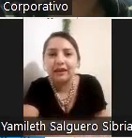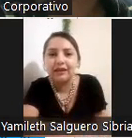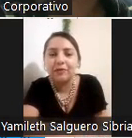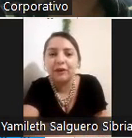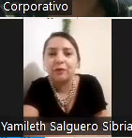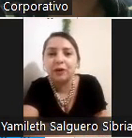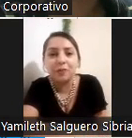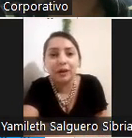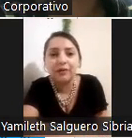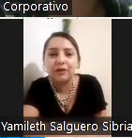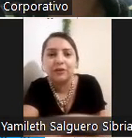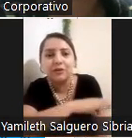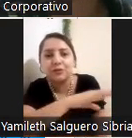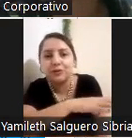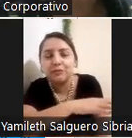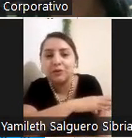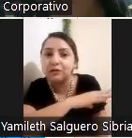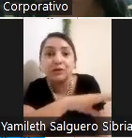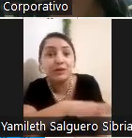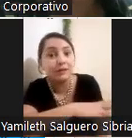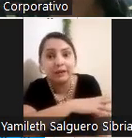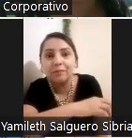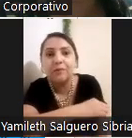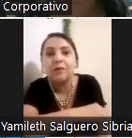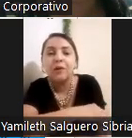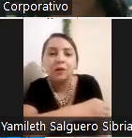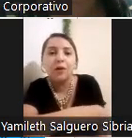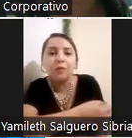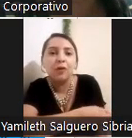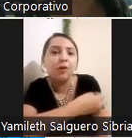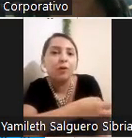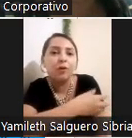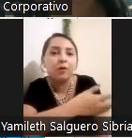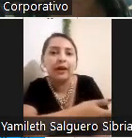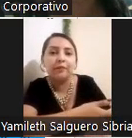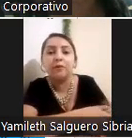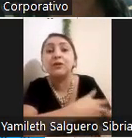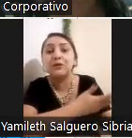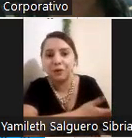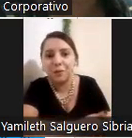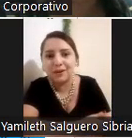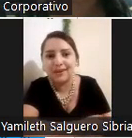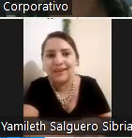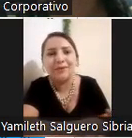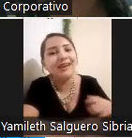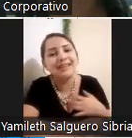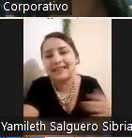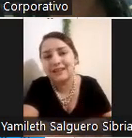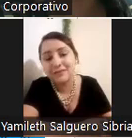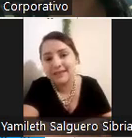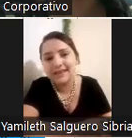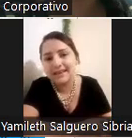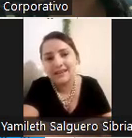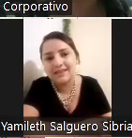venta en línea fue el único medio que nosotros tuvimos todo ese tiempo como eh proceso de compra porque las